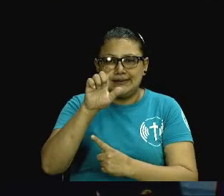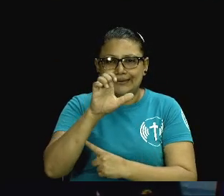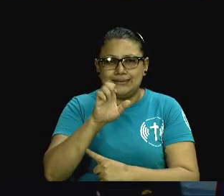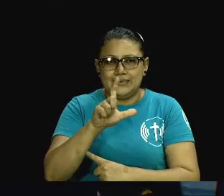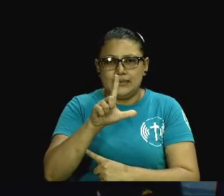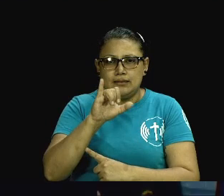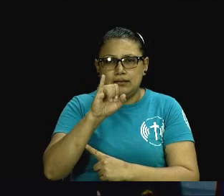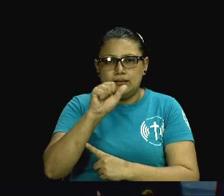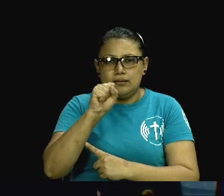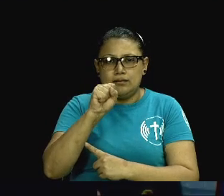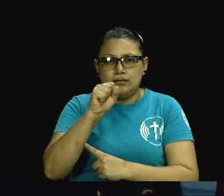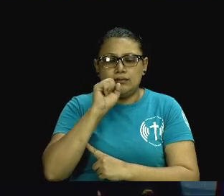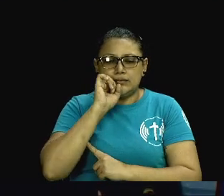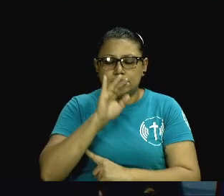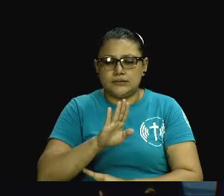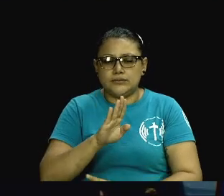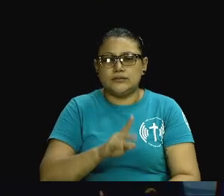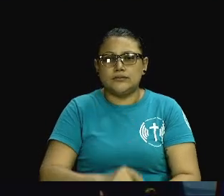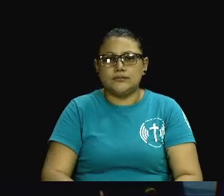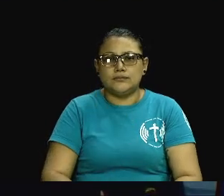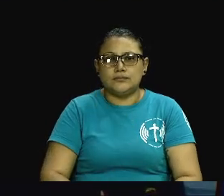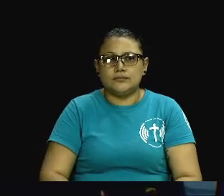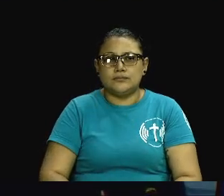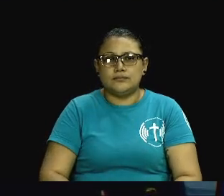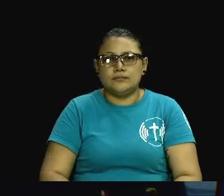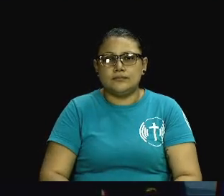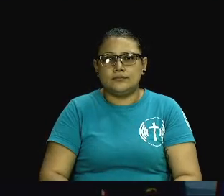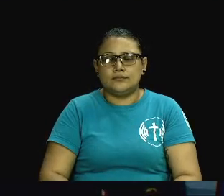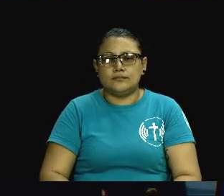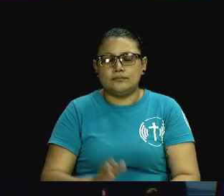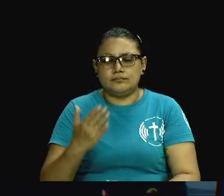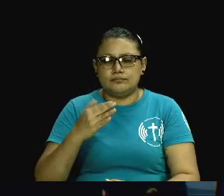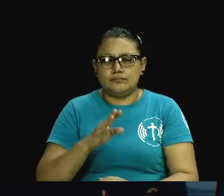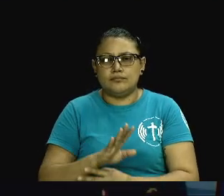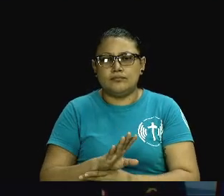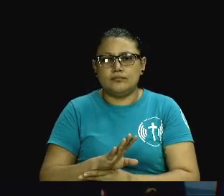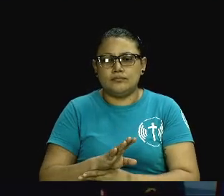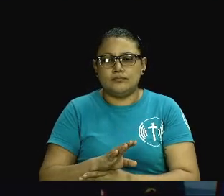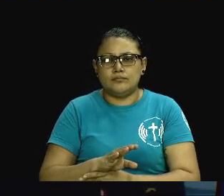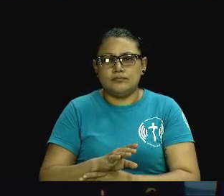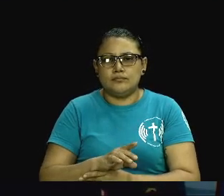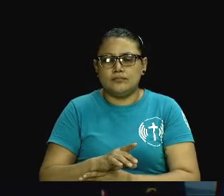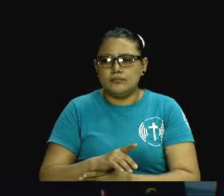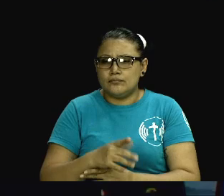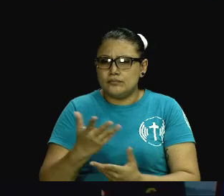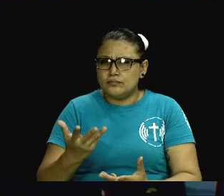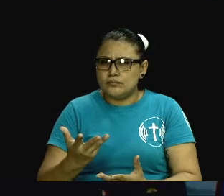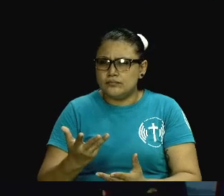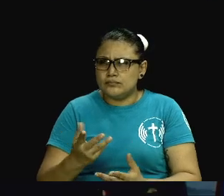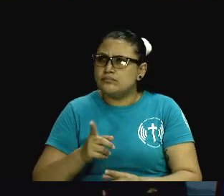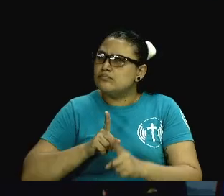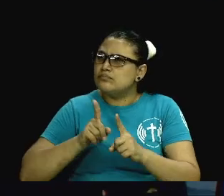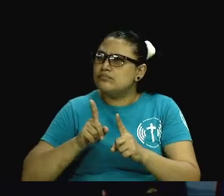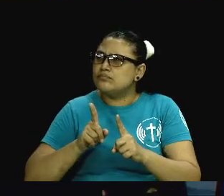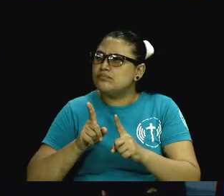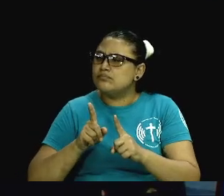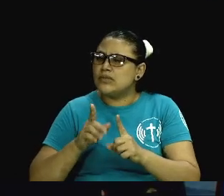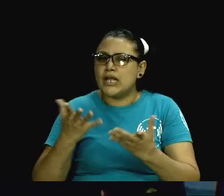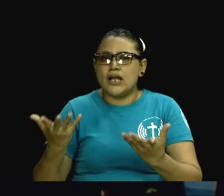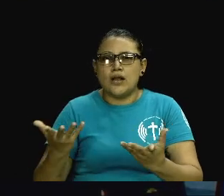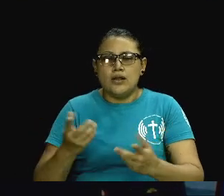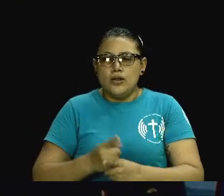terminar aquella famosa historia de los 450 profetas y dice aprender a los profetas de mal para que no